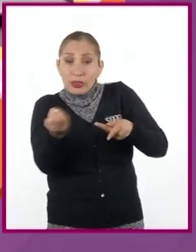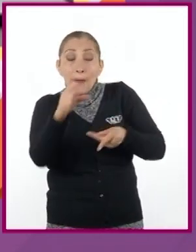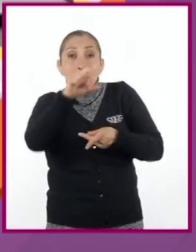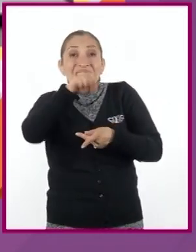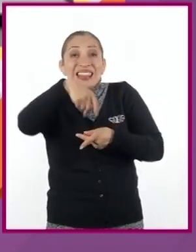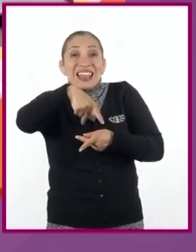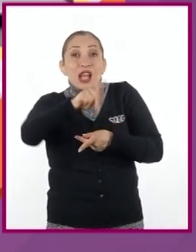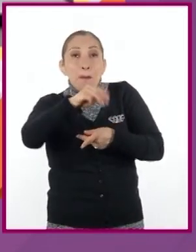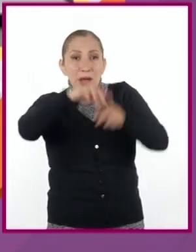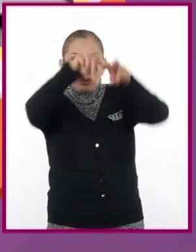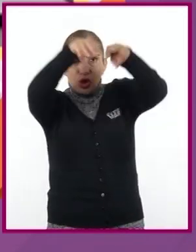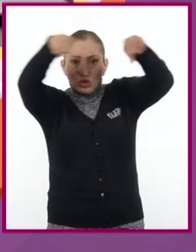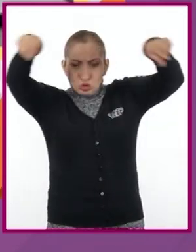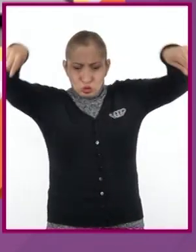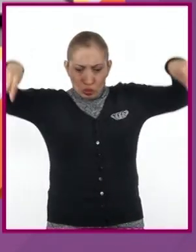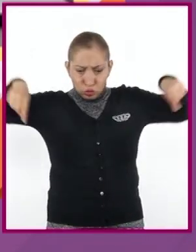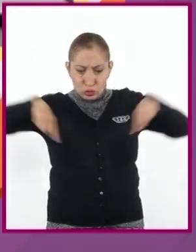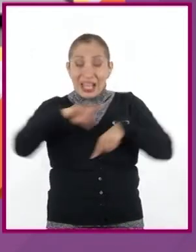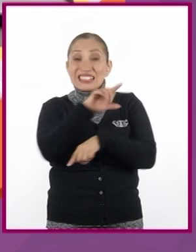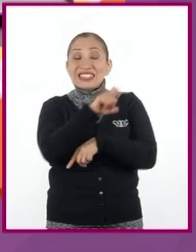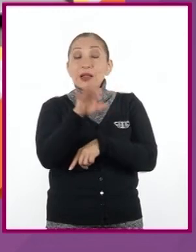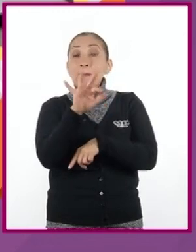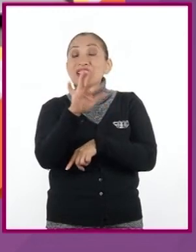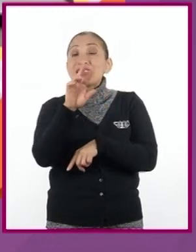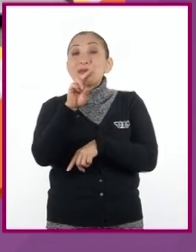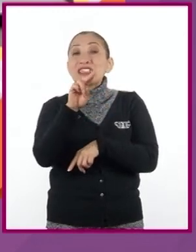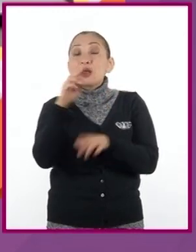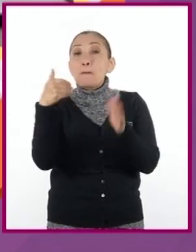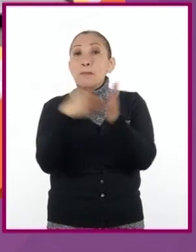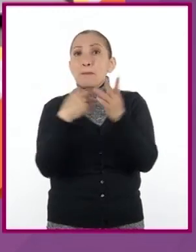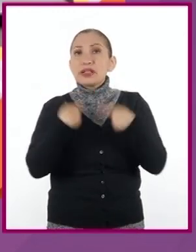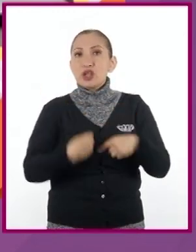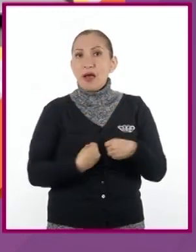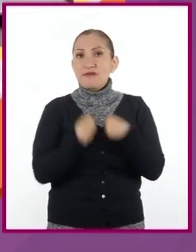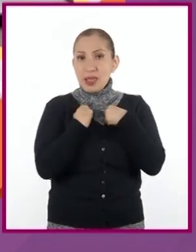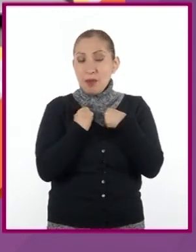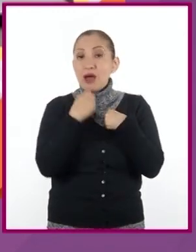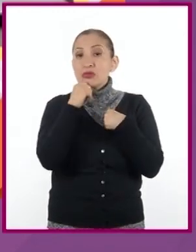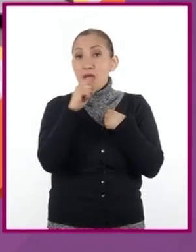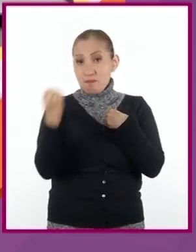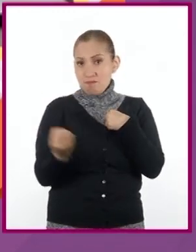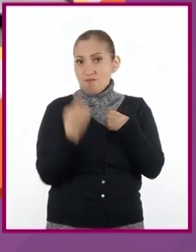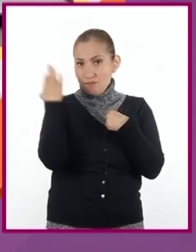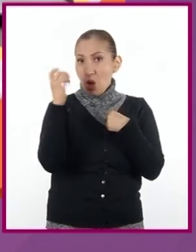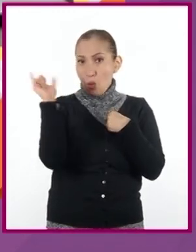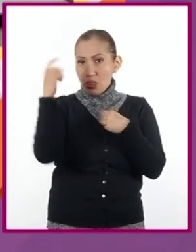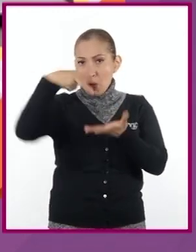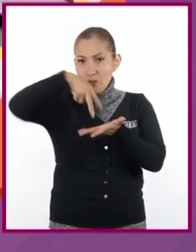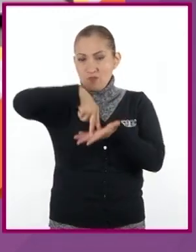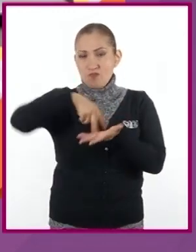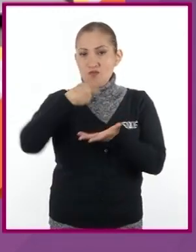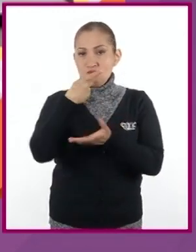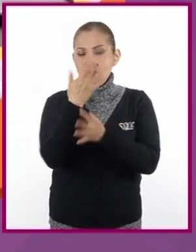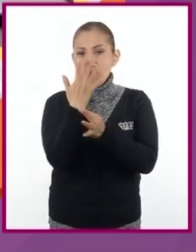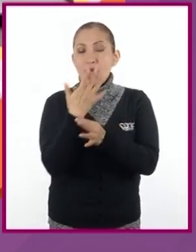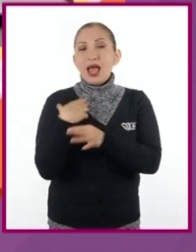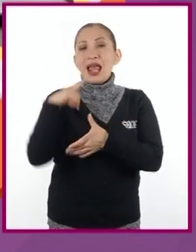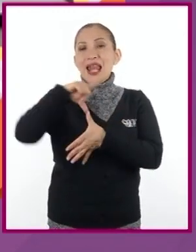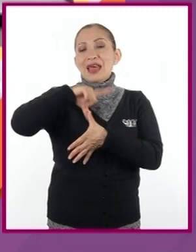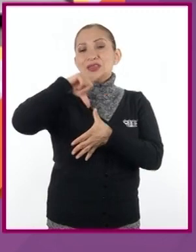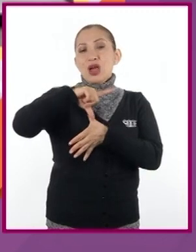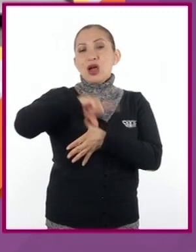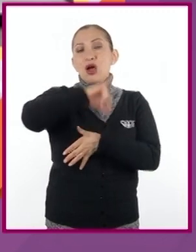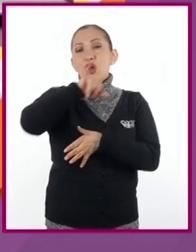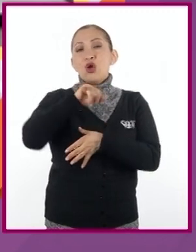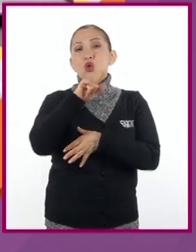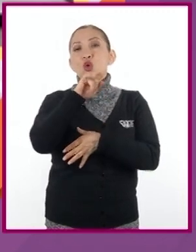kilómetros cuadrados, con 125,000 personas, agregó la ponente durante la cátedra latinoamericana